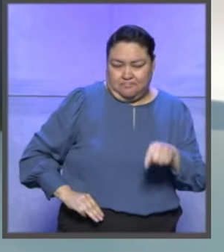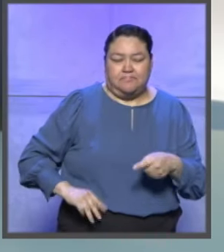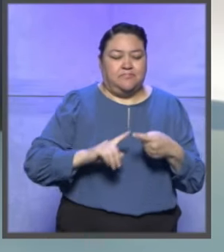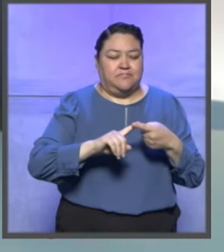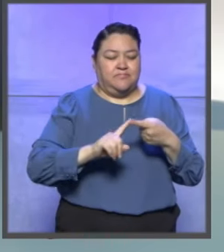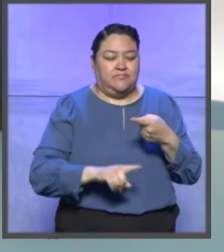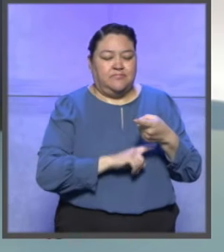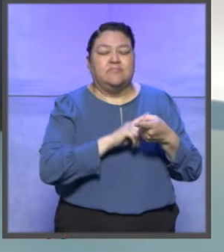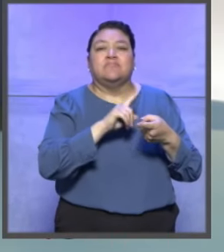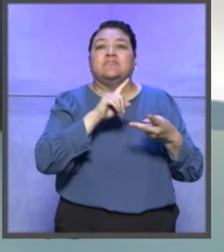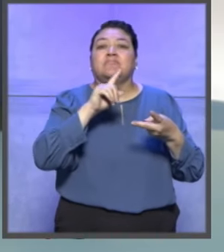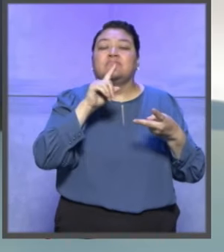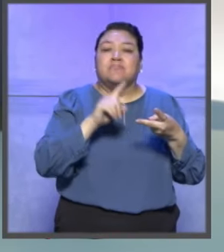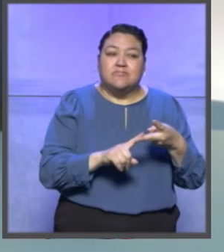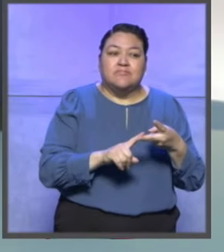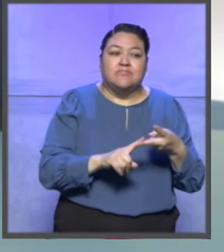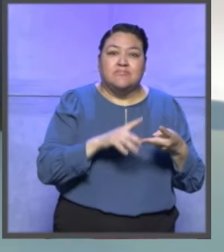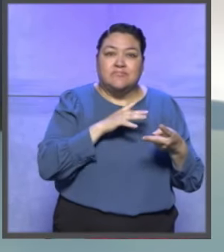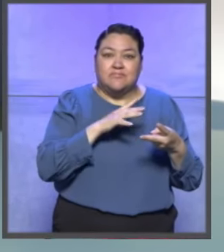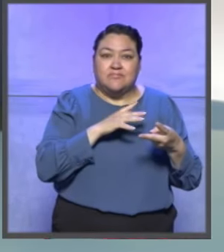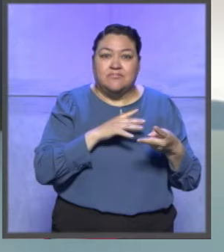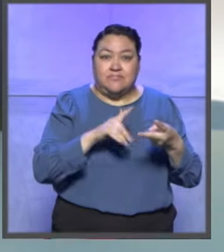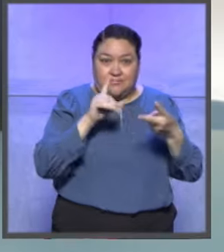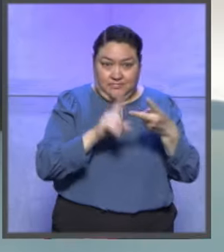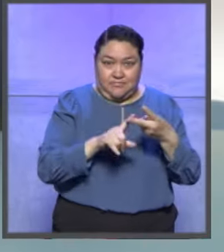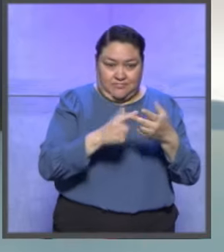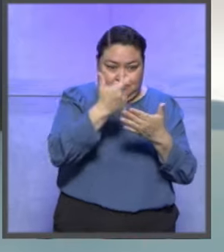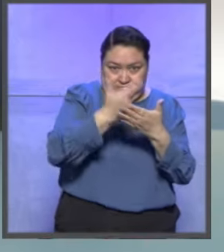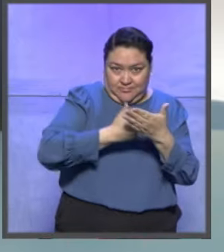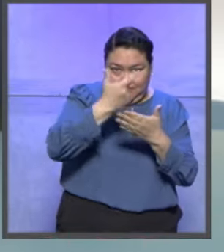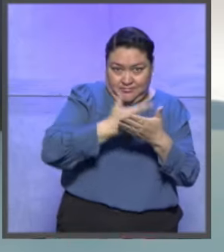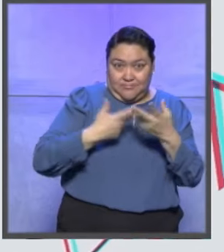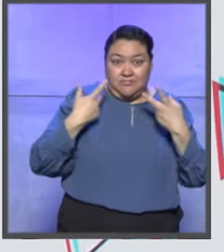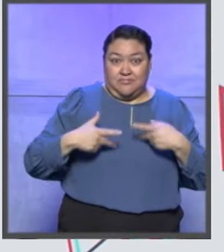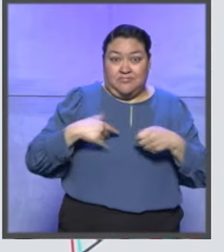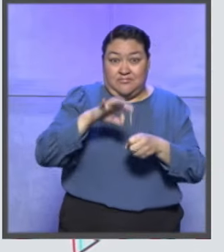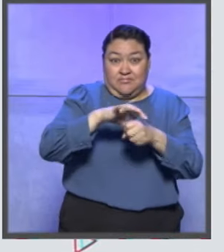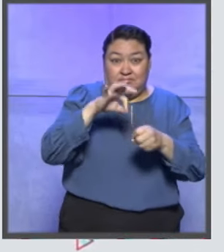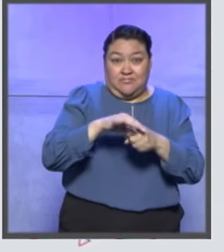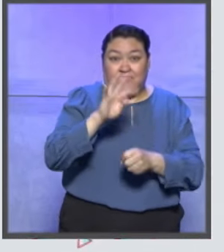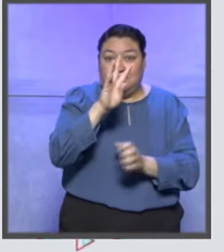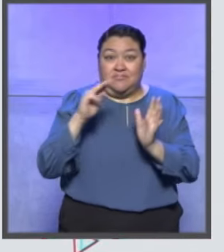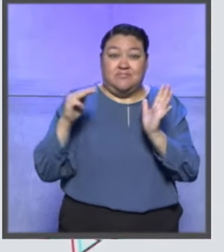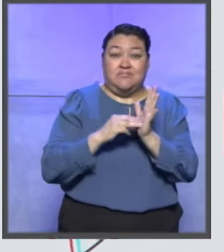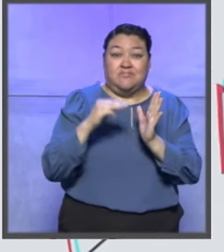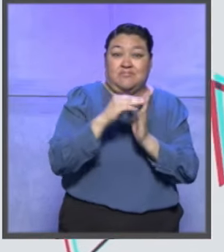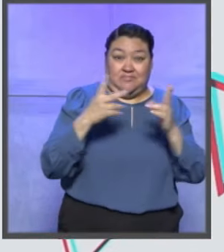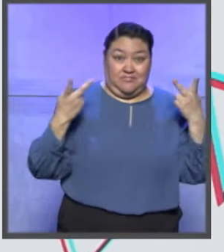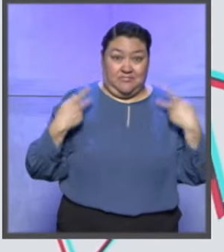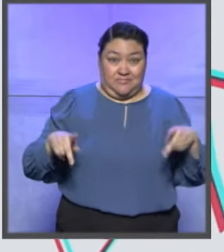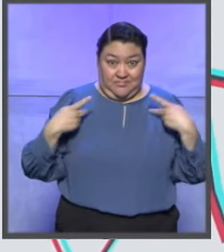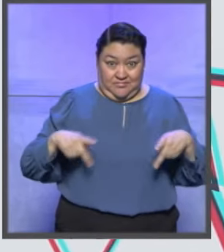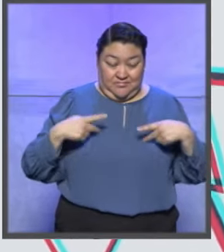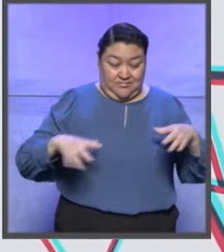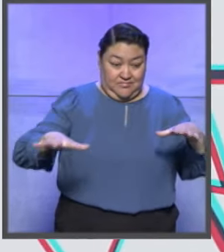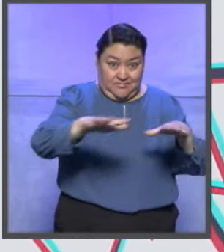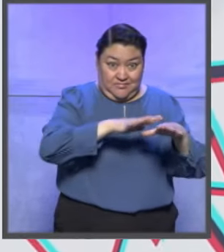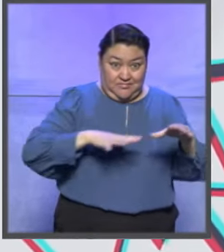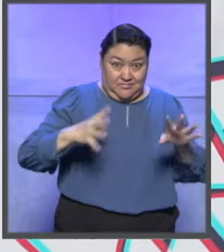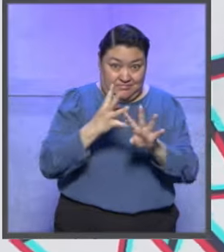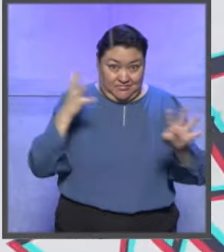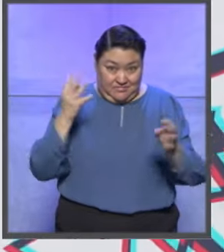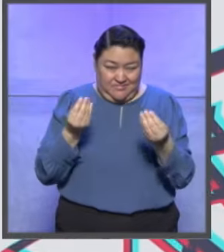un listado nominal gigantesco de más de 3 millones de personas, de votantes, que vamos a